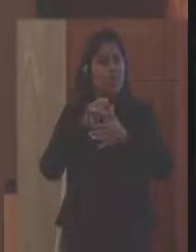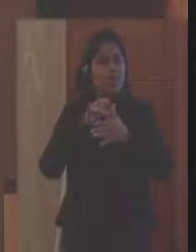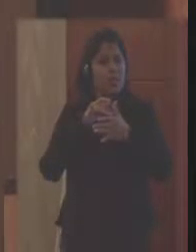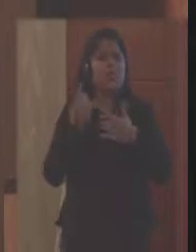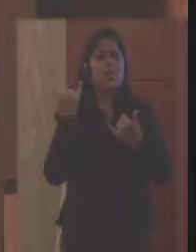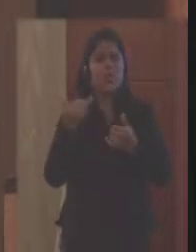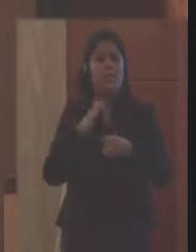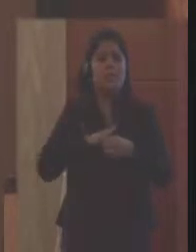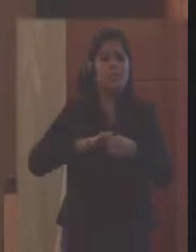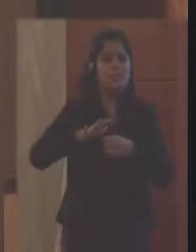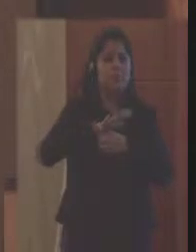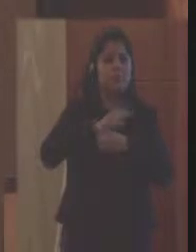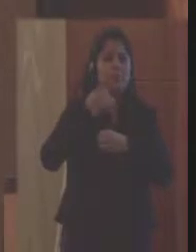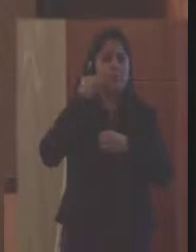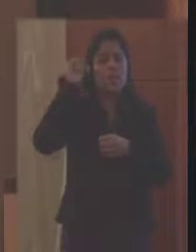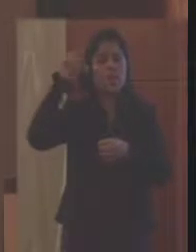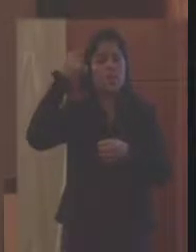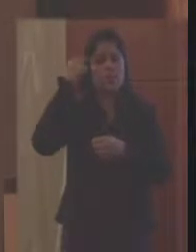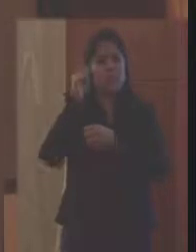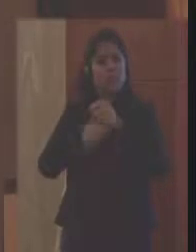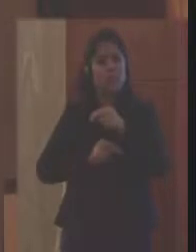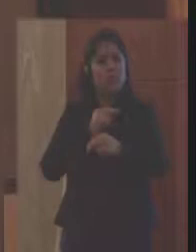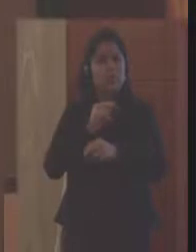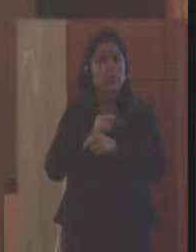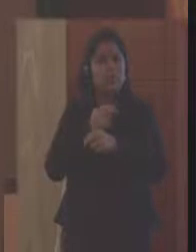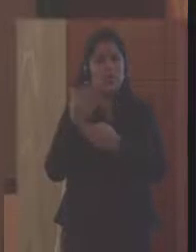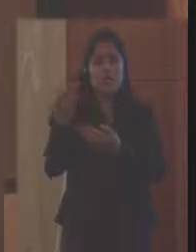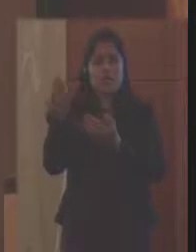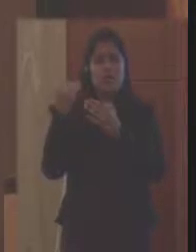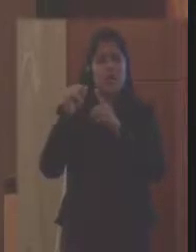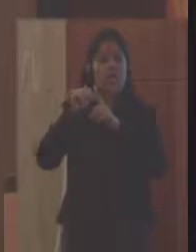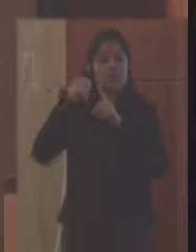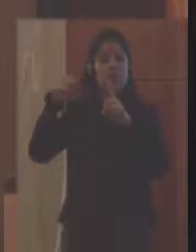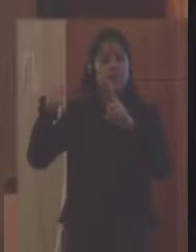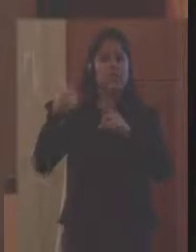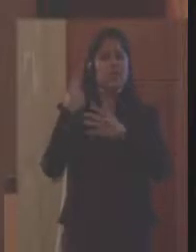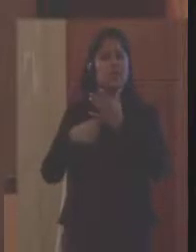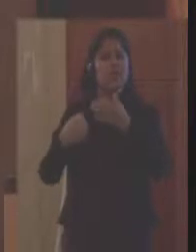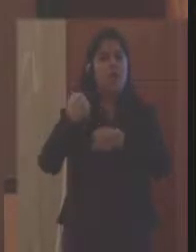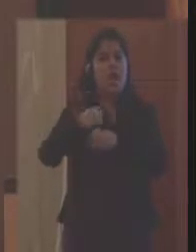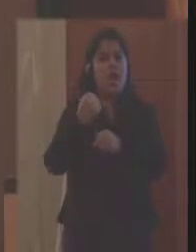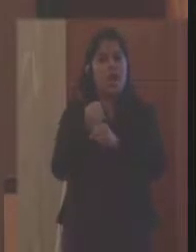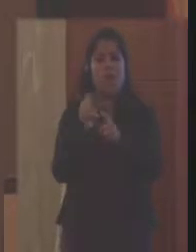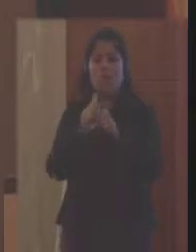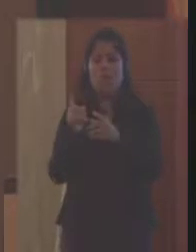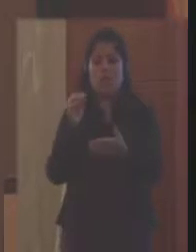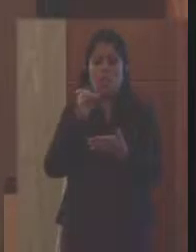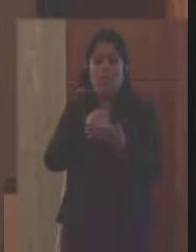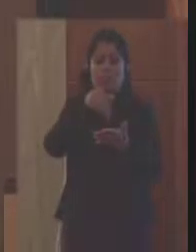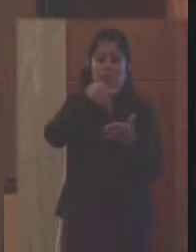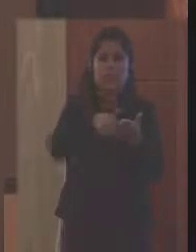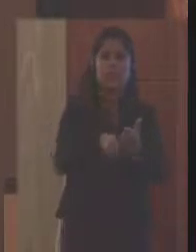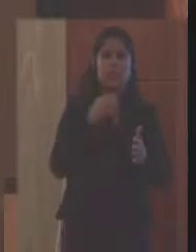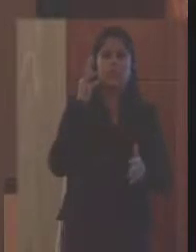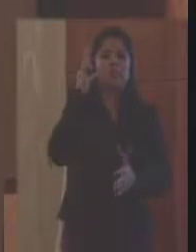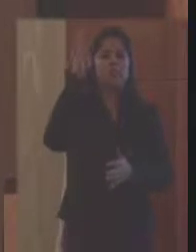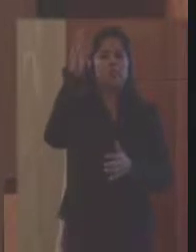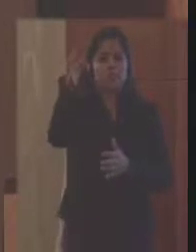esta base el Gobierno Nacional, a través del sistema, lo que hace es ya marcar unos derroteros hacia el